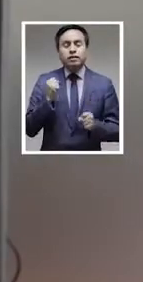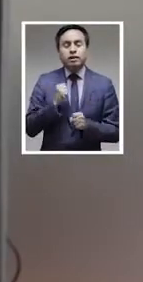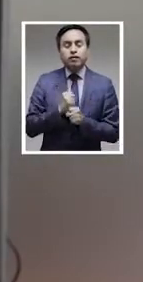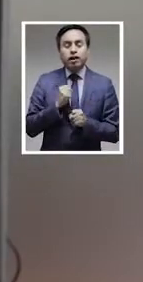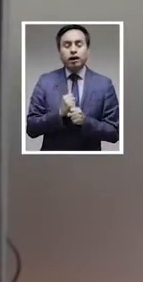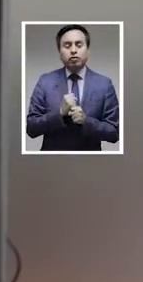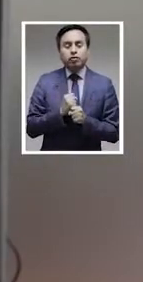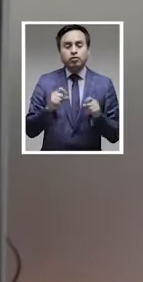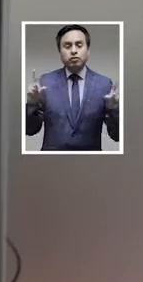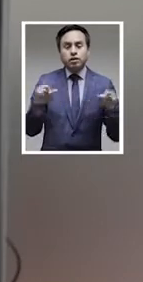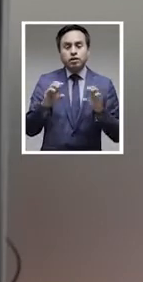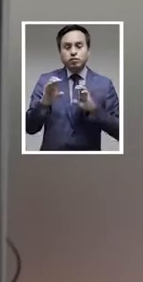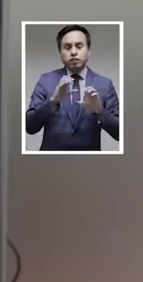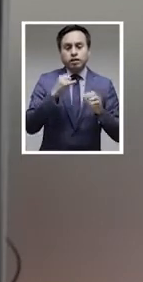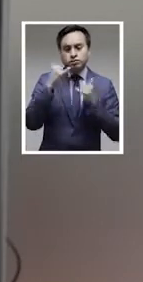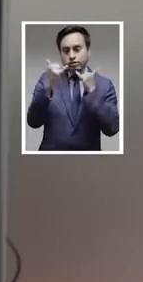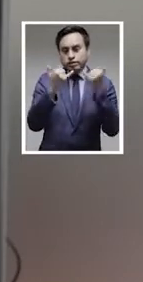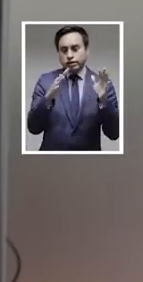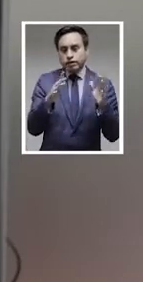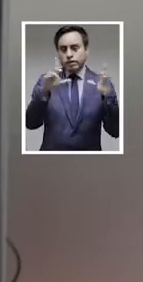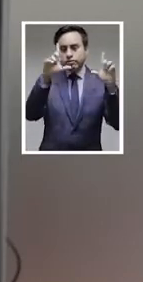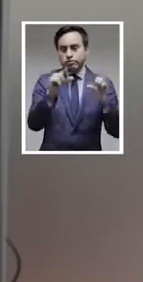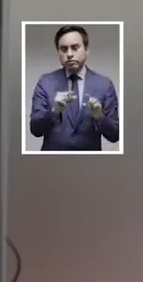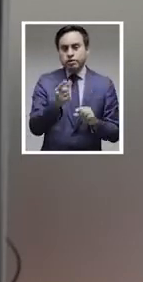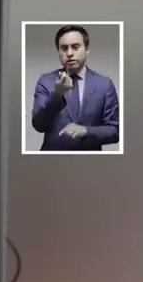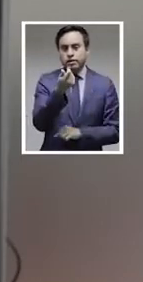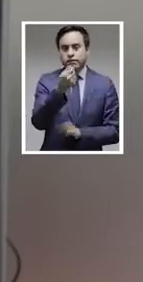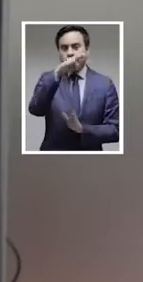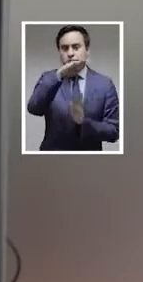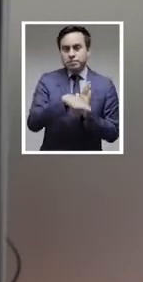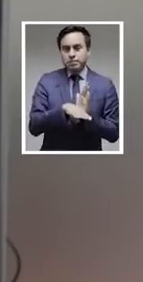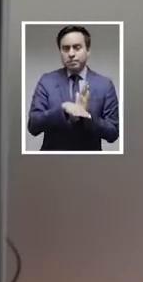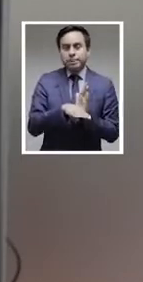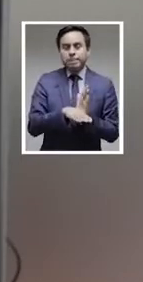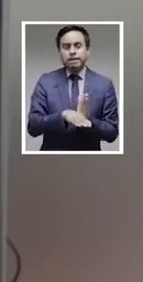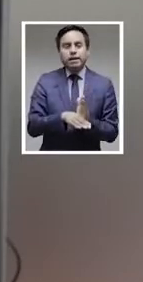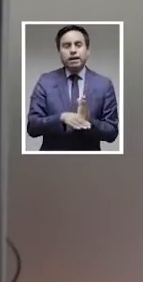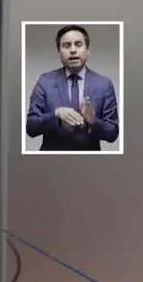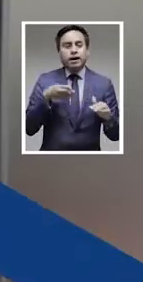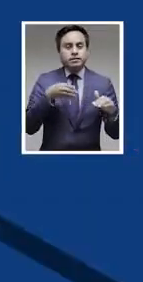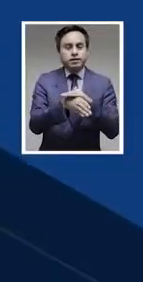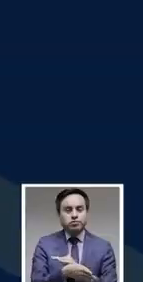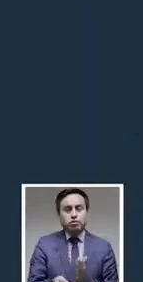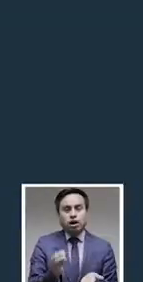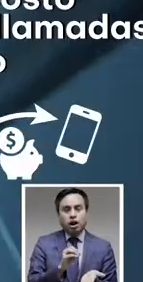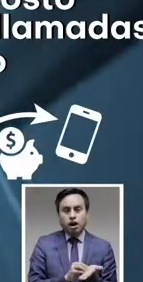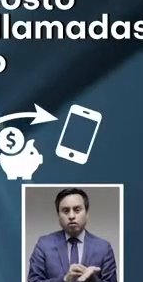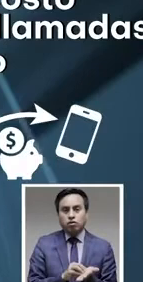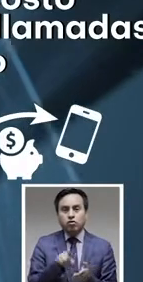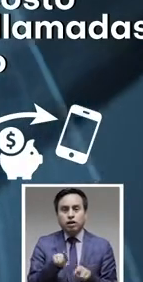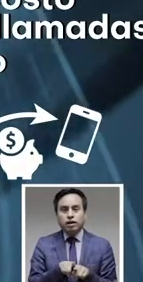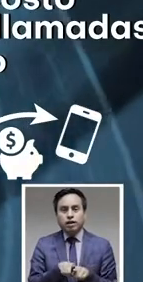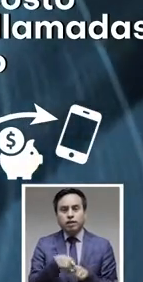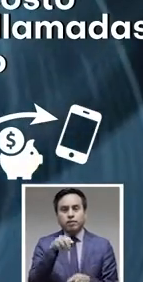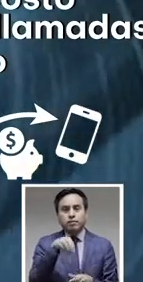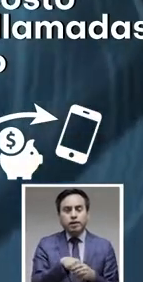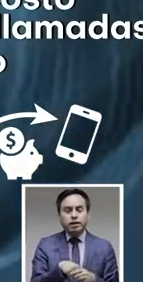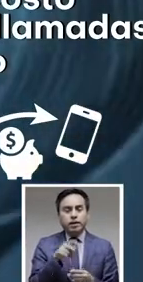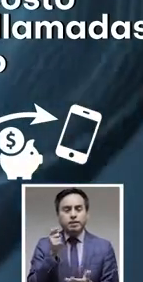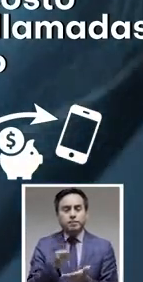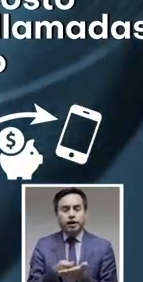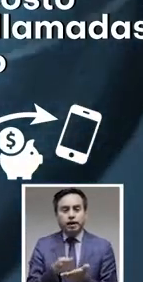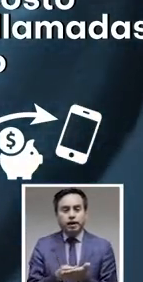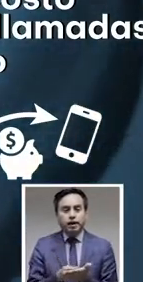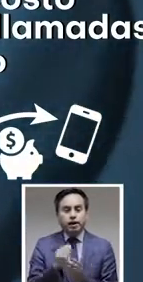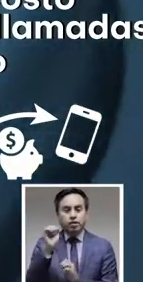ámbito de telecomunicaciones en reducciones de tarifa. Los cargos de acceso, que son parte de lo que pagan